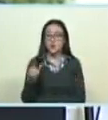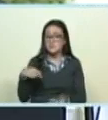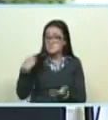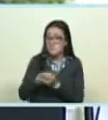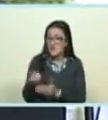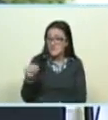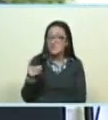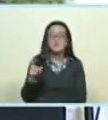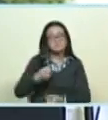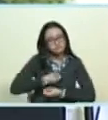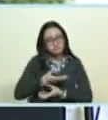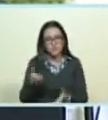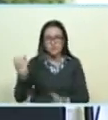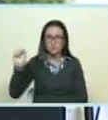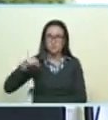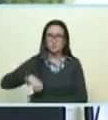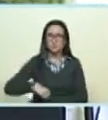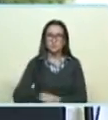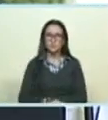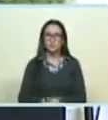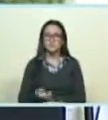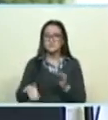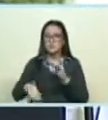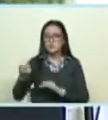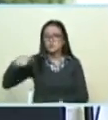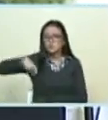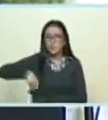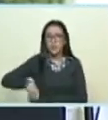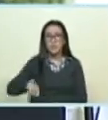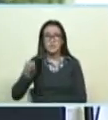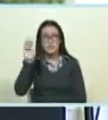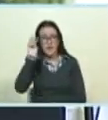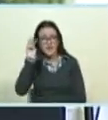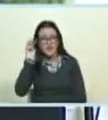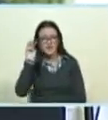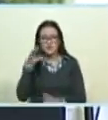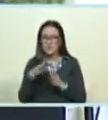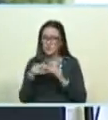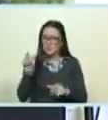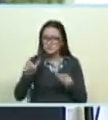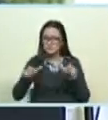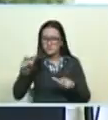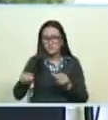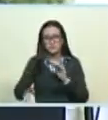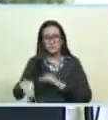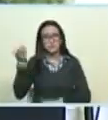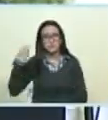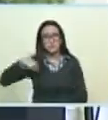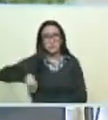al contrario. Le hemos aumentado el sueldo a maestros, profesores.